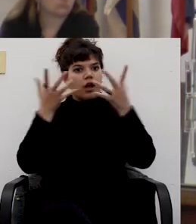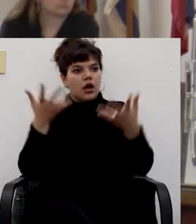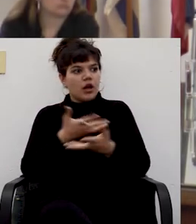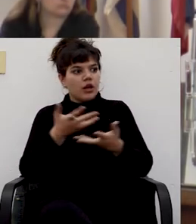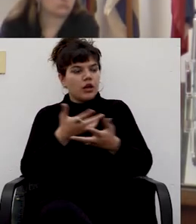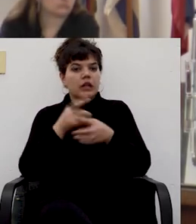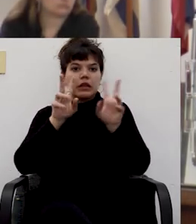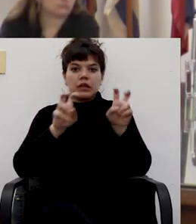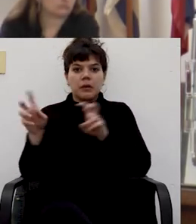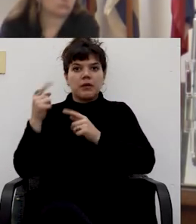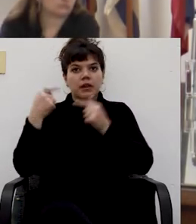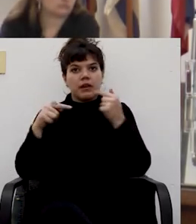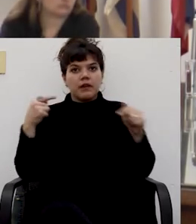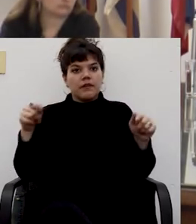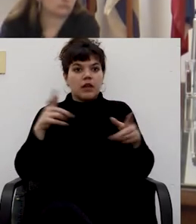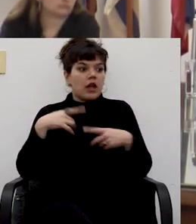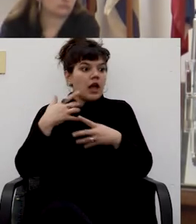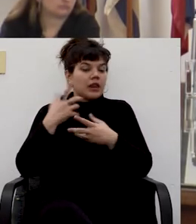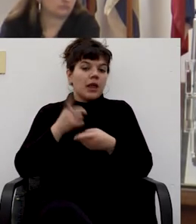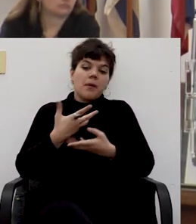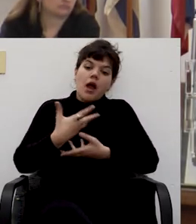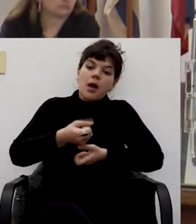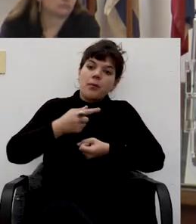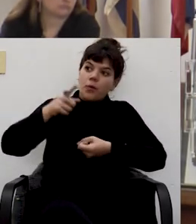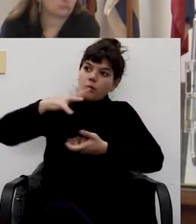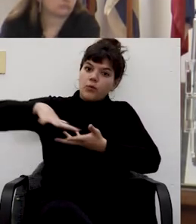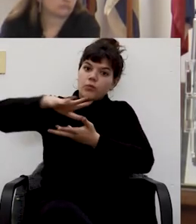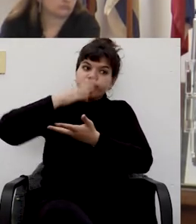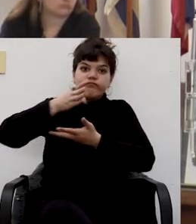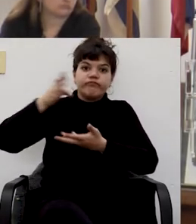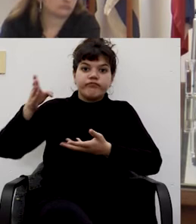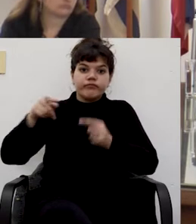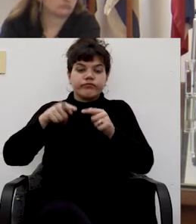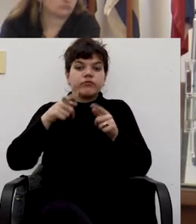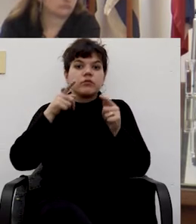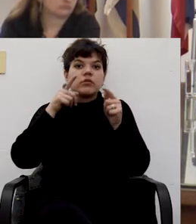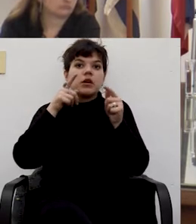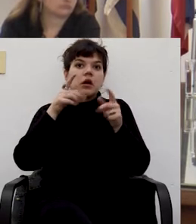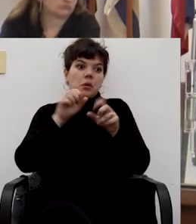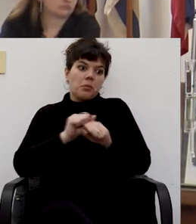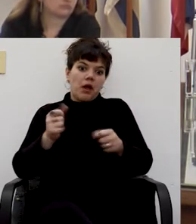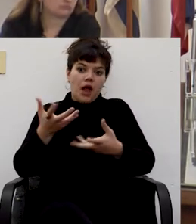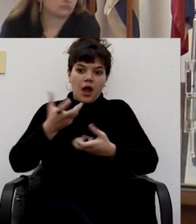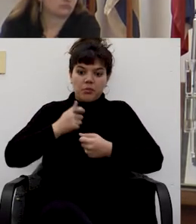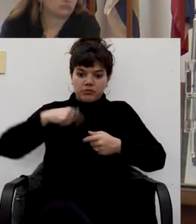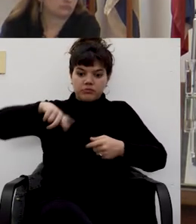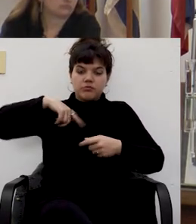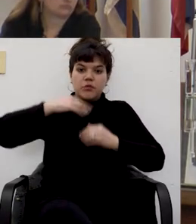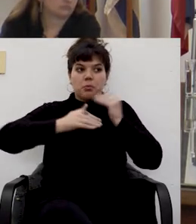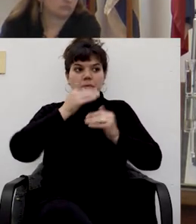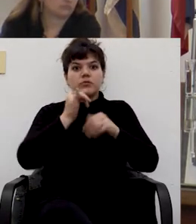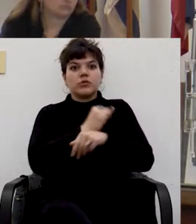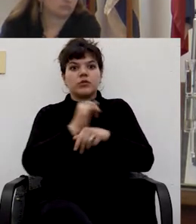estas temáticas y los posibles aportes que los espacios que ustedes integran puedan estar haciendo a este proceso institucional en el que nos